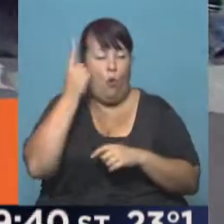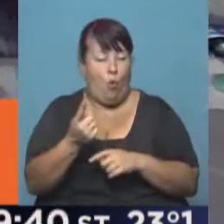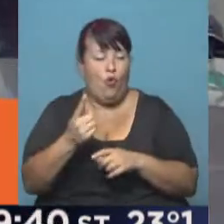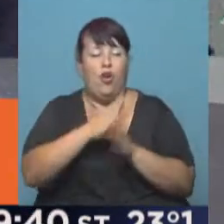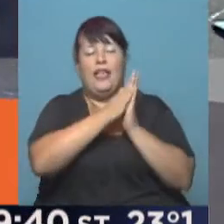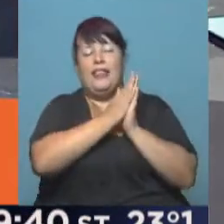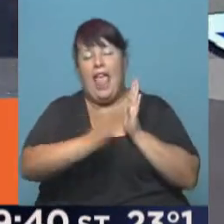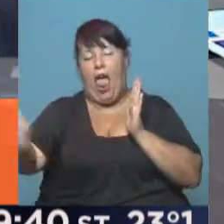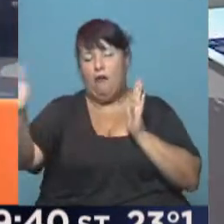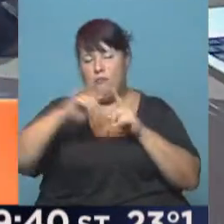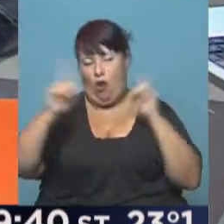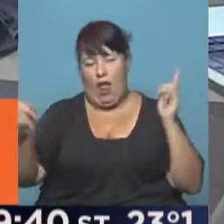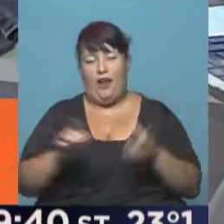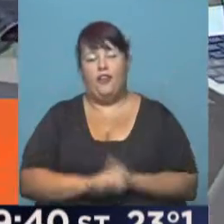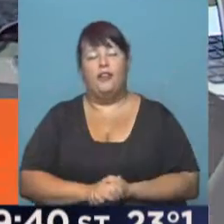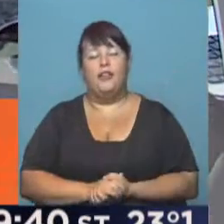durante un tiempo prolongado.